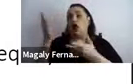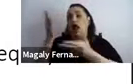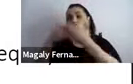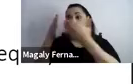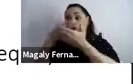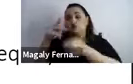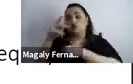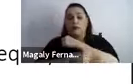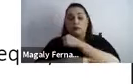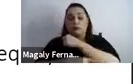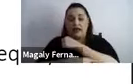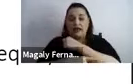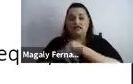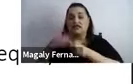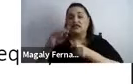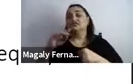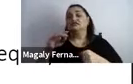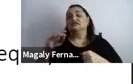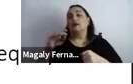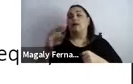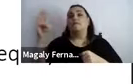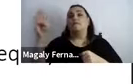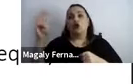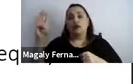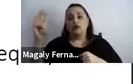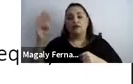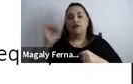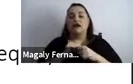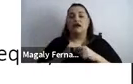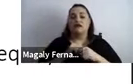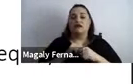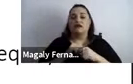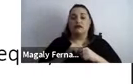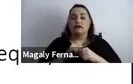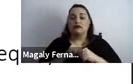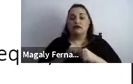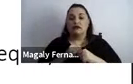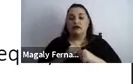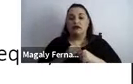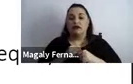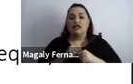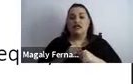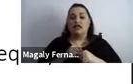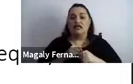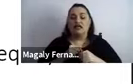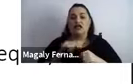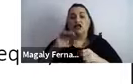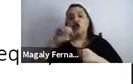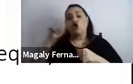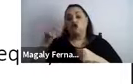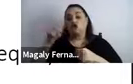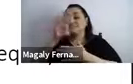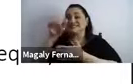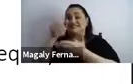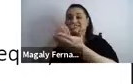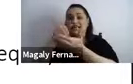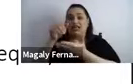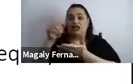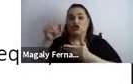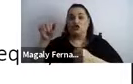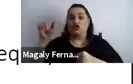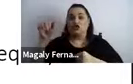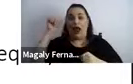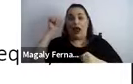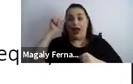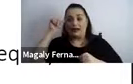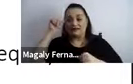como Bolivia, y ya entramos en zonas del centro de Asia, una carga de inequidad muy